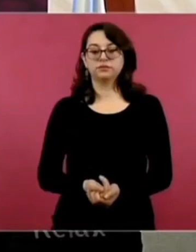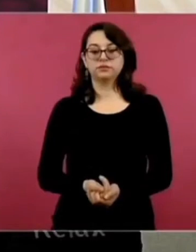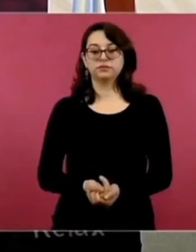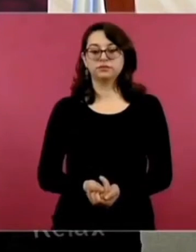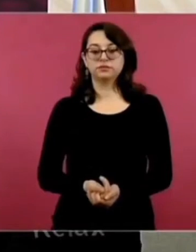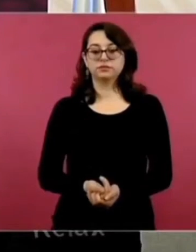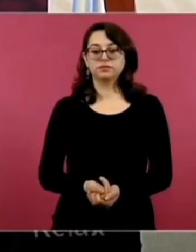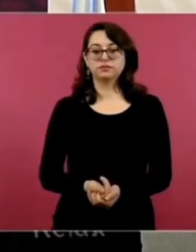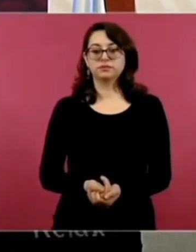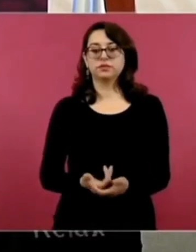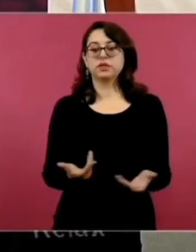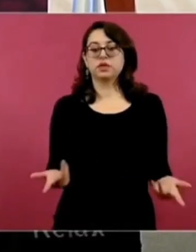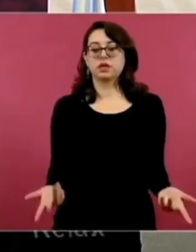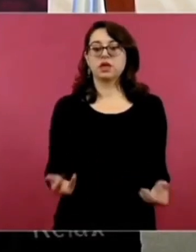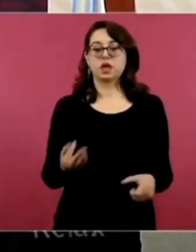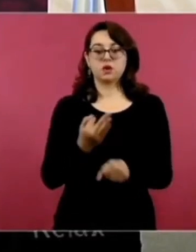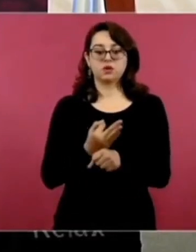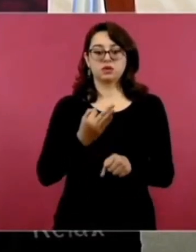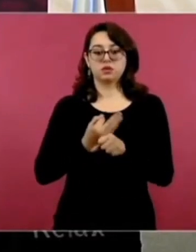¿En qué lugar está?